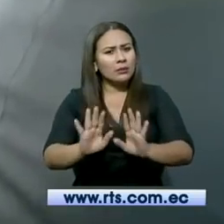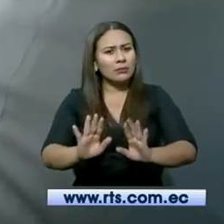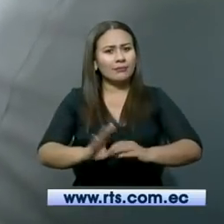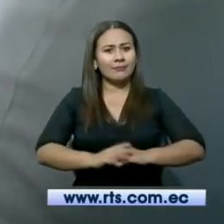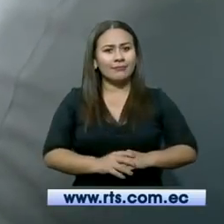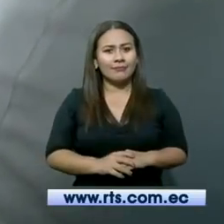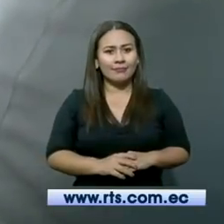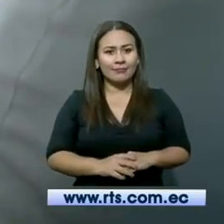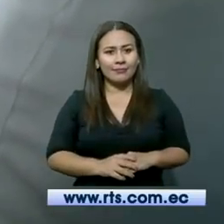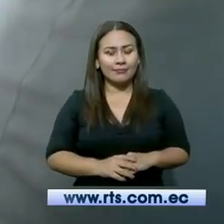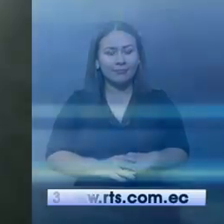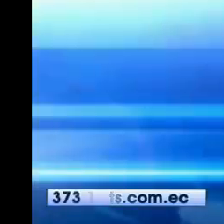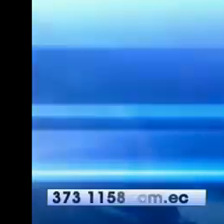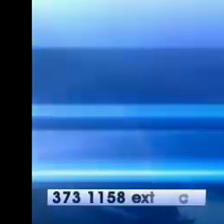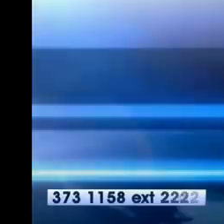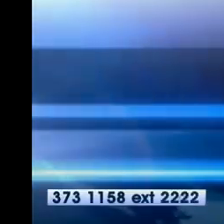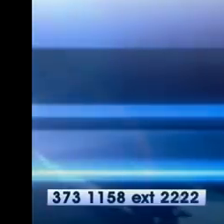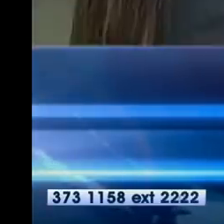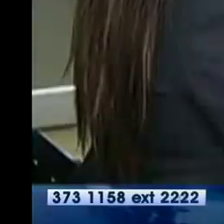Romero.